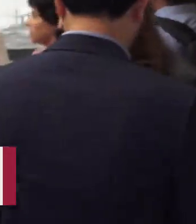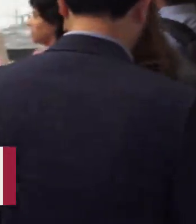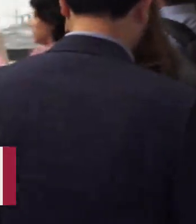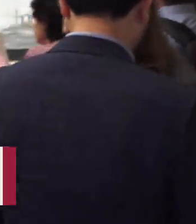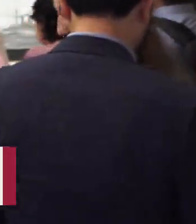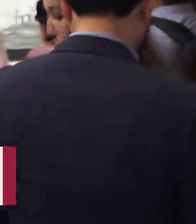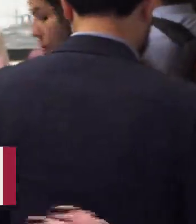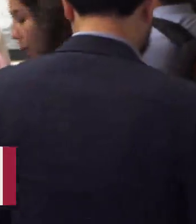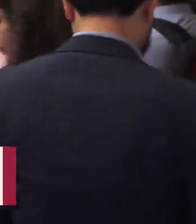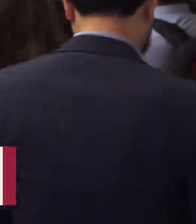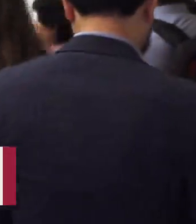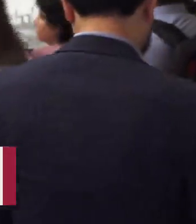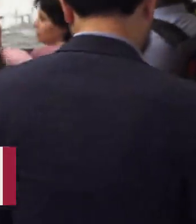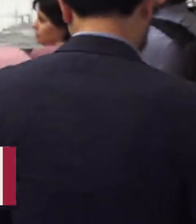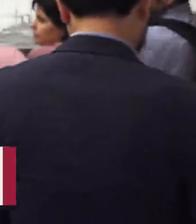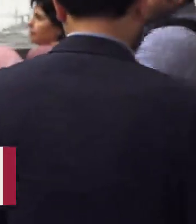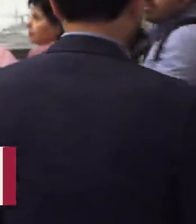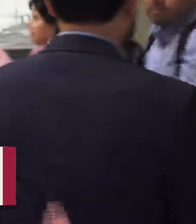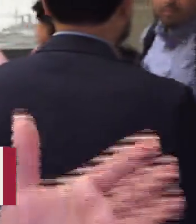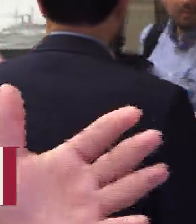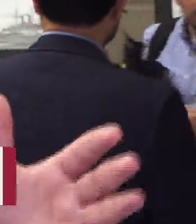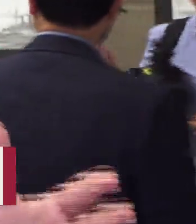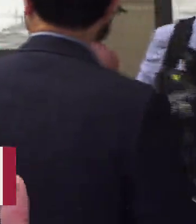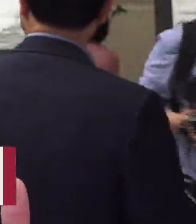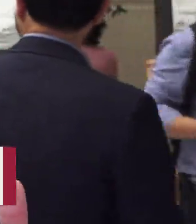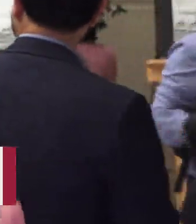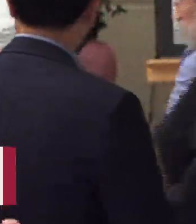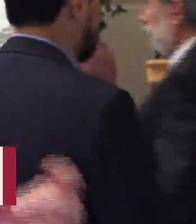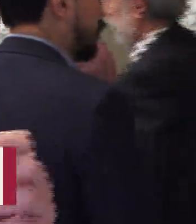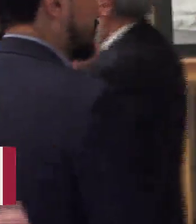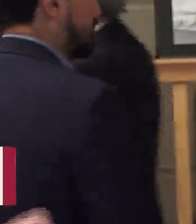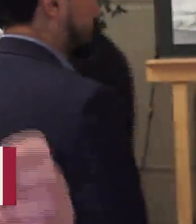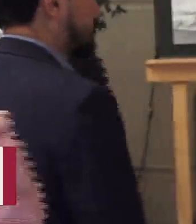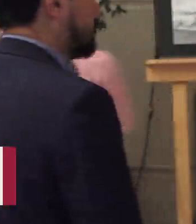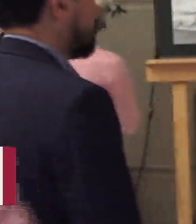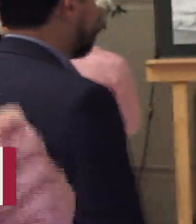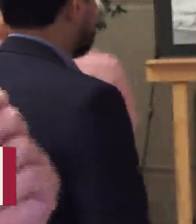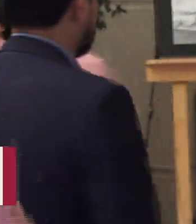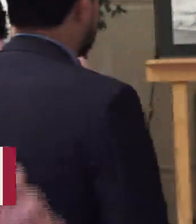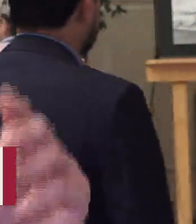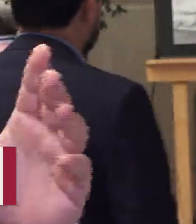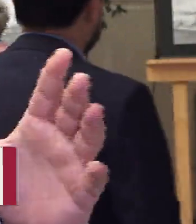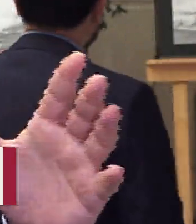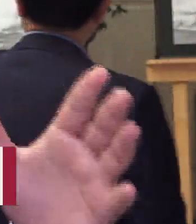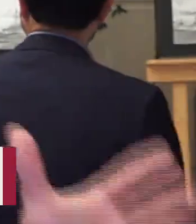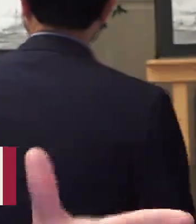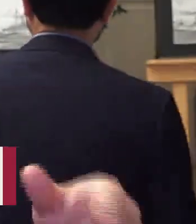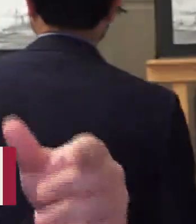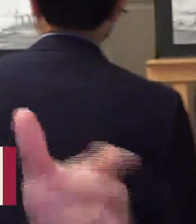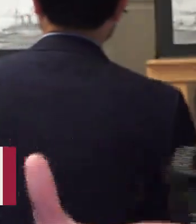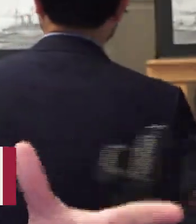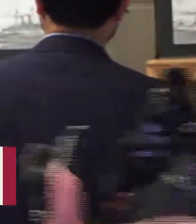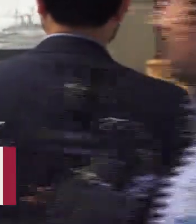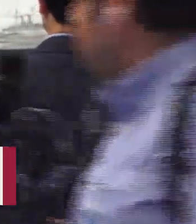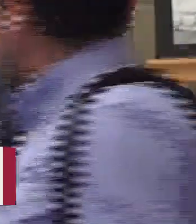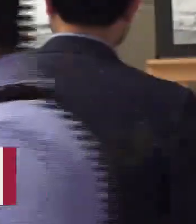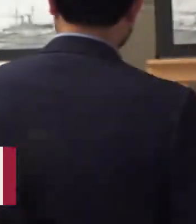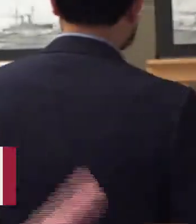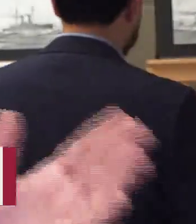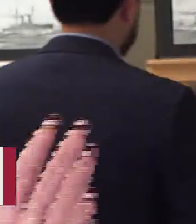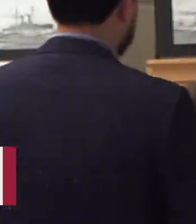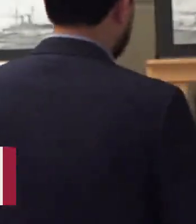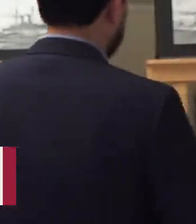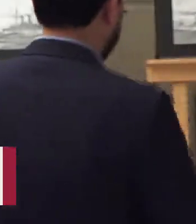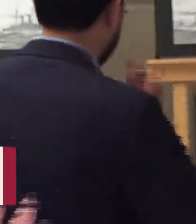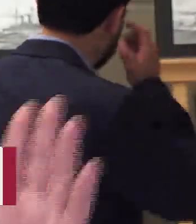algo muy simple pero muy necesario para poder desarrollar esto, que es que este encuentro tenga el carácter de rango internacional oficial. ¿Para qué? Para